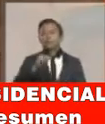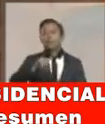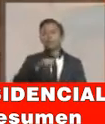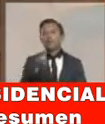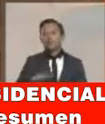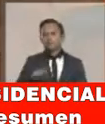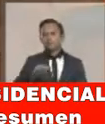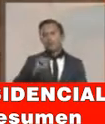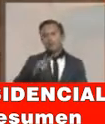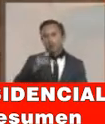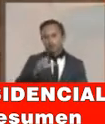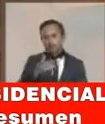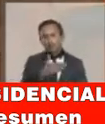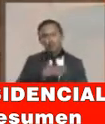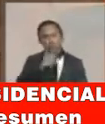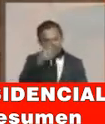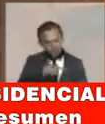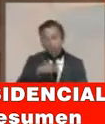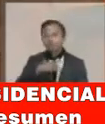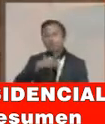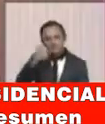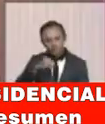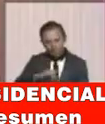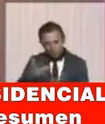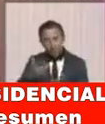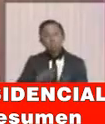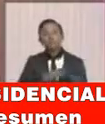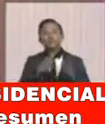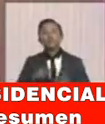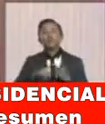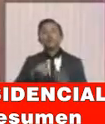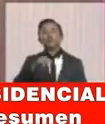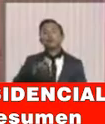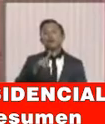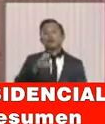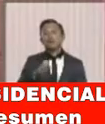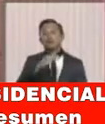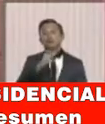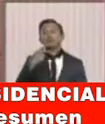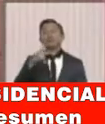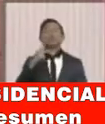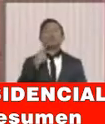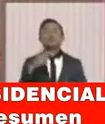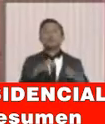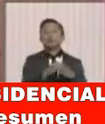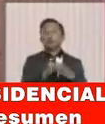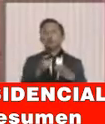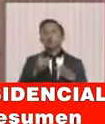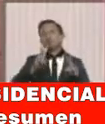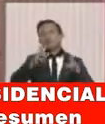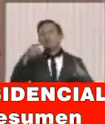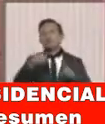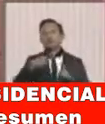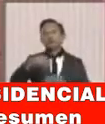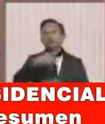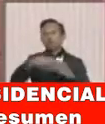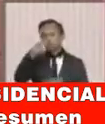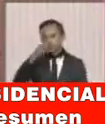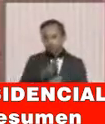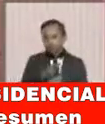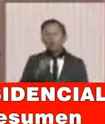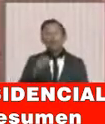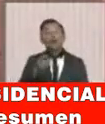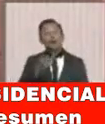Jaime Rodríguez Calderón. Por espacio de 2 horas estuvieron en Palacio de Minería en la Ciudad de México, en un debate que